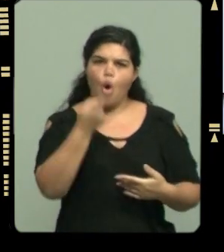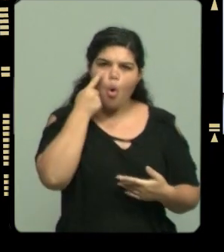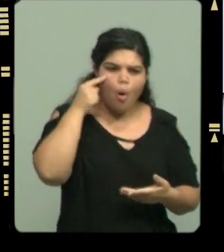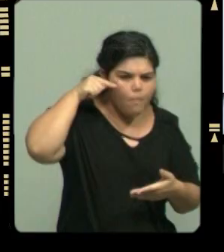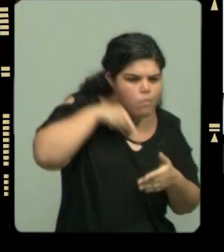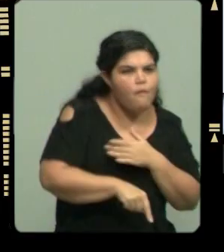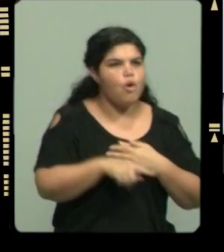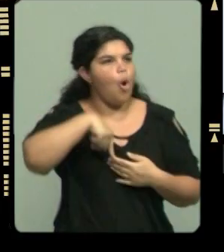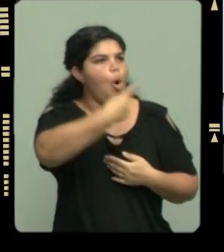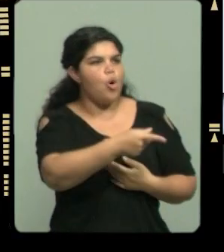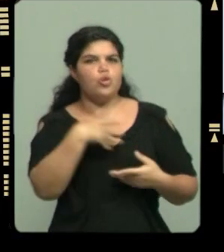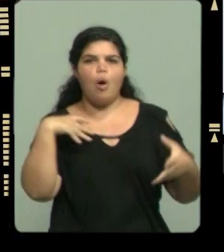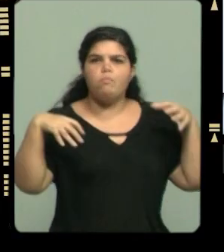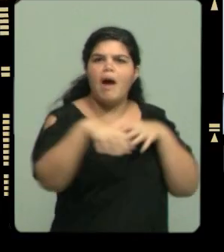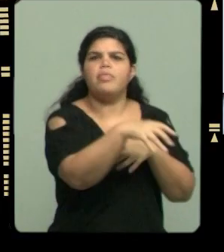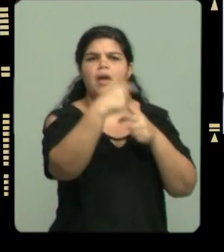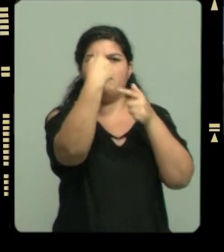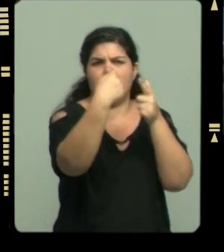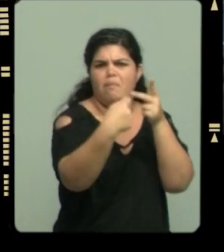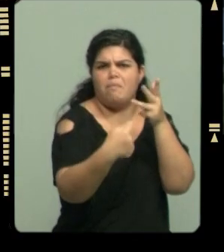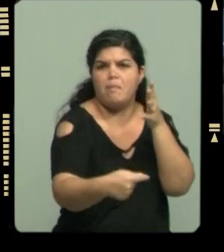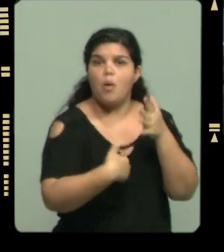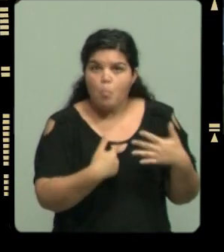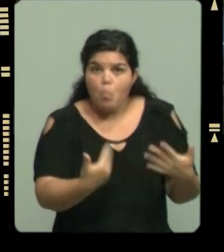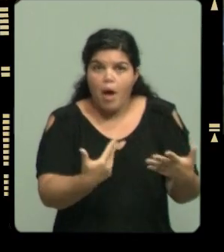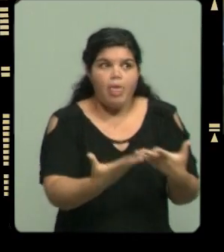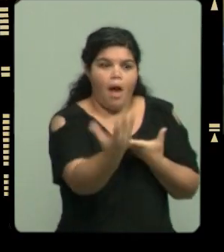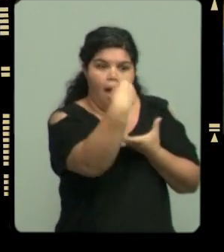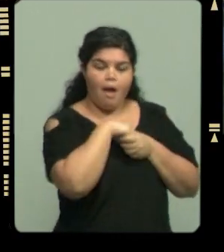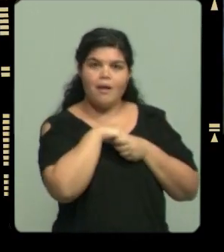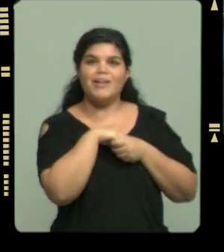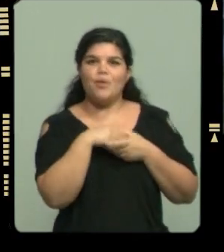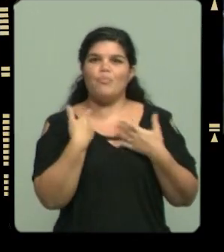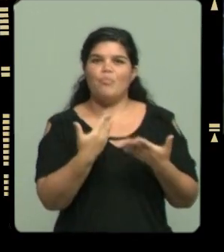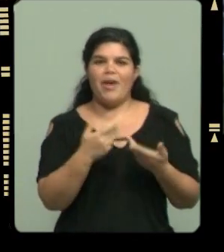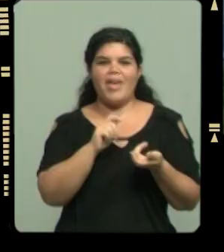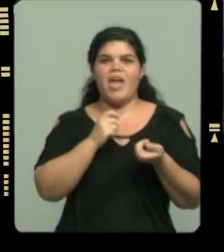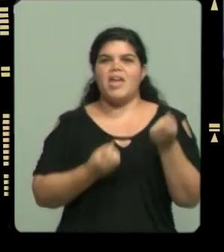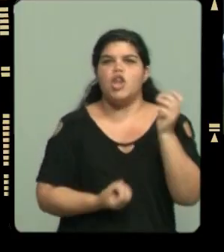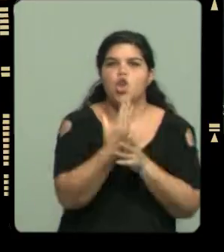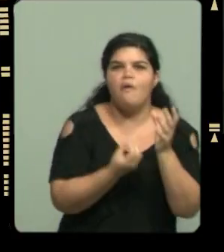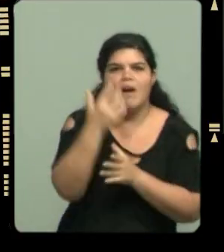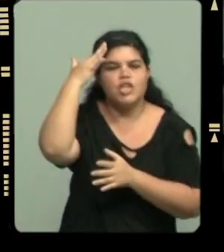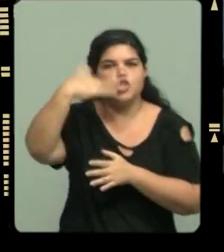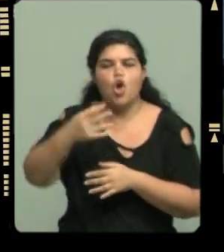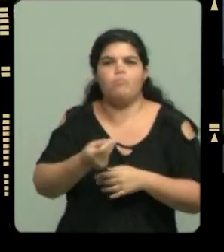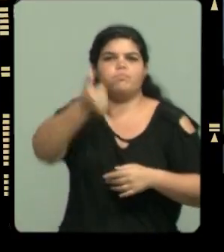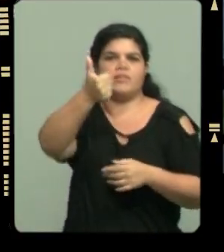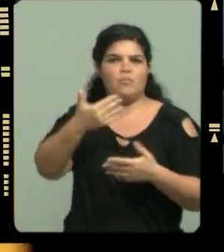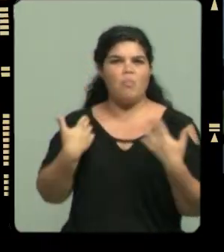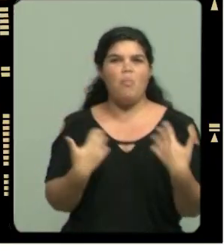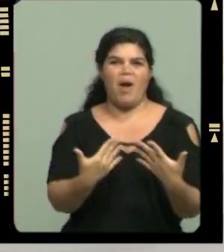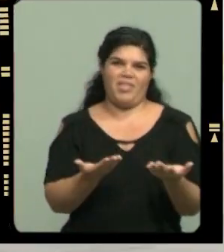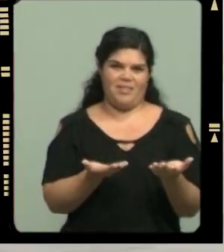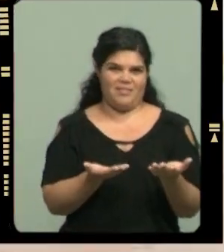humanas? Y si doy conocimiento se me puede ver obsoleto en corto plazo. En cambio, si doy competencias humanas, esa persona va a tener esa capacidad de innovación,